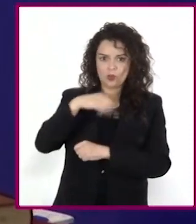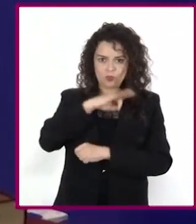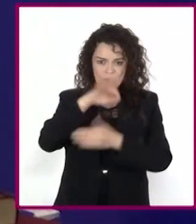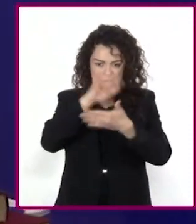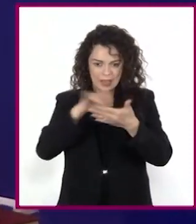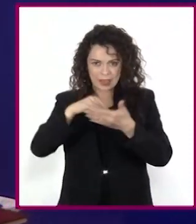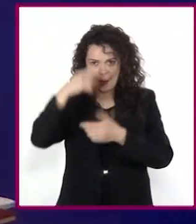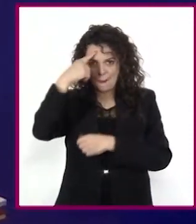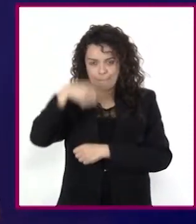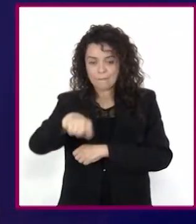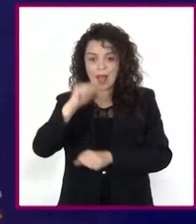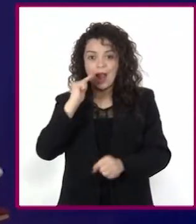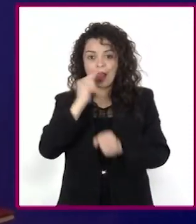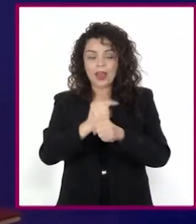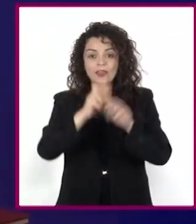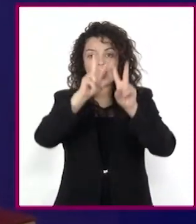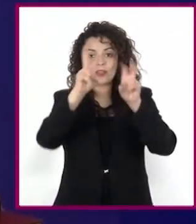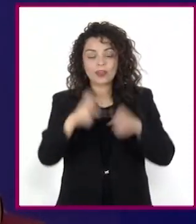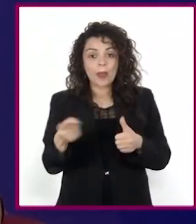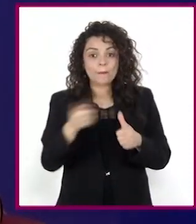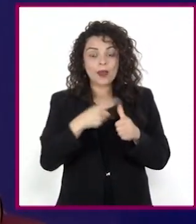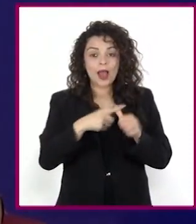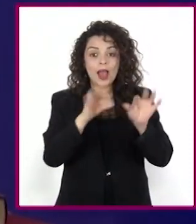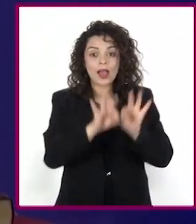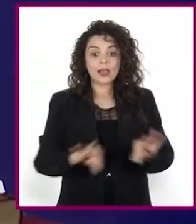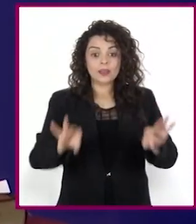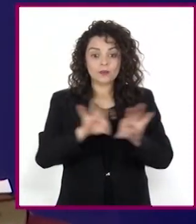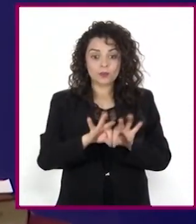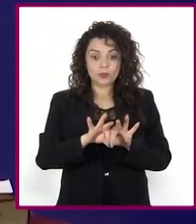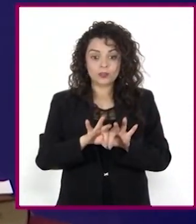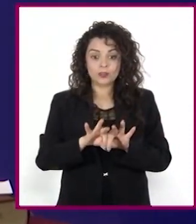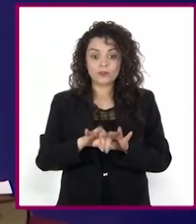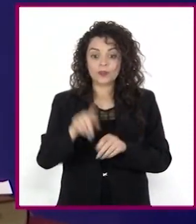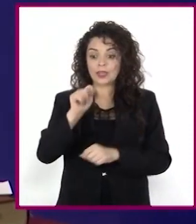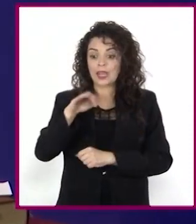tema principal, los temas y los remas?